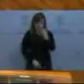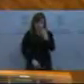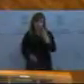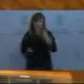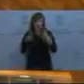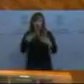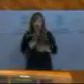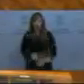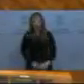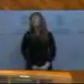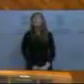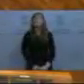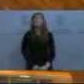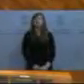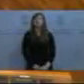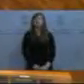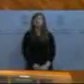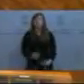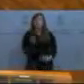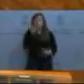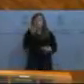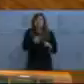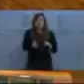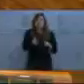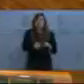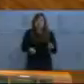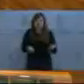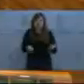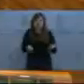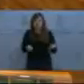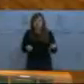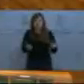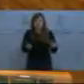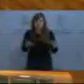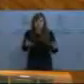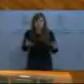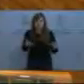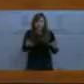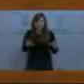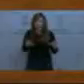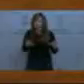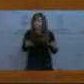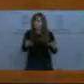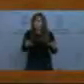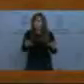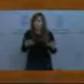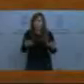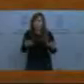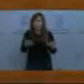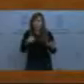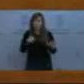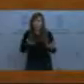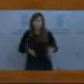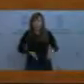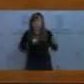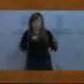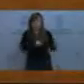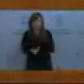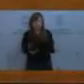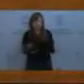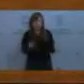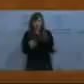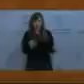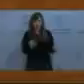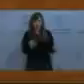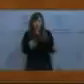Gracias. Una cosa que no le voy a permitir es que se meta usted